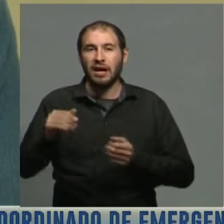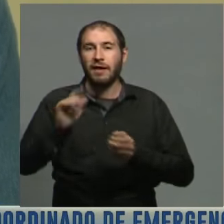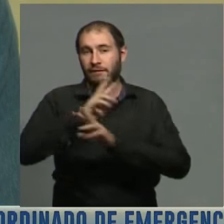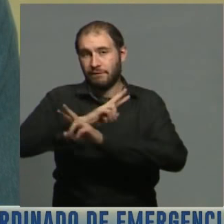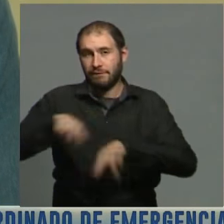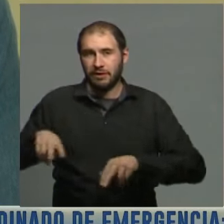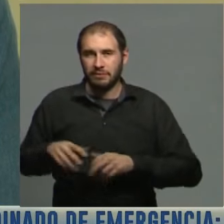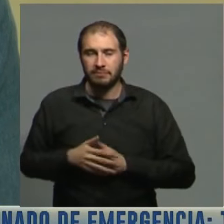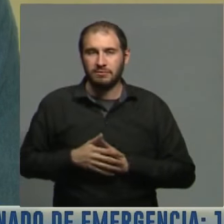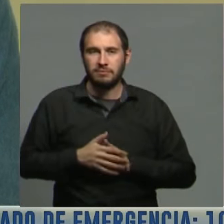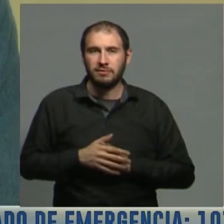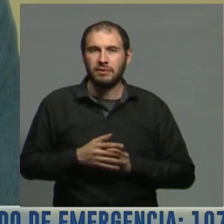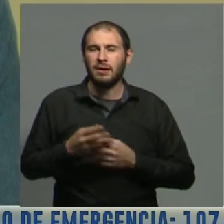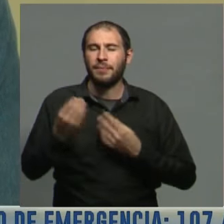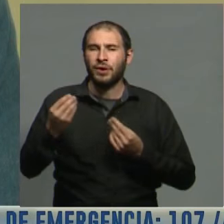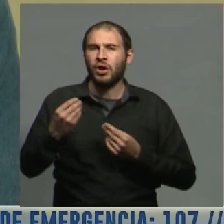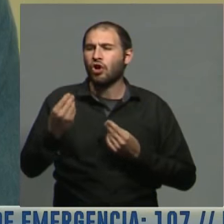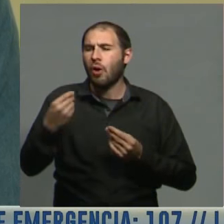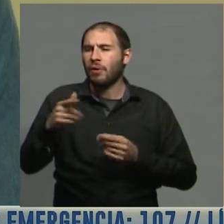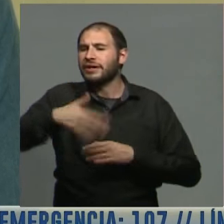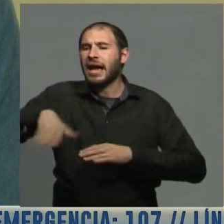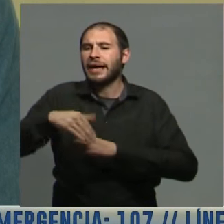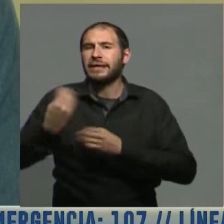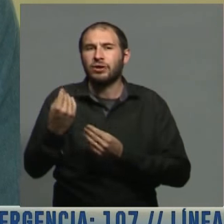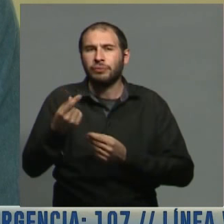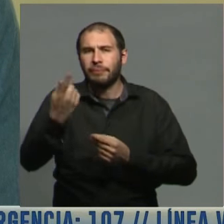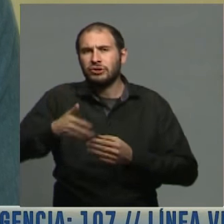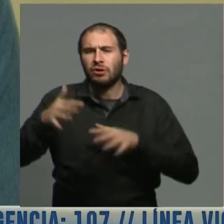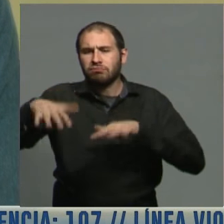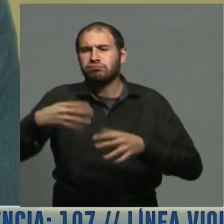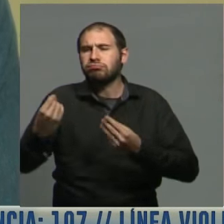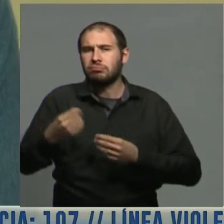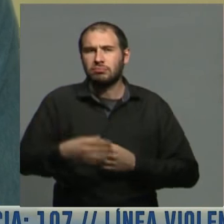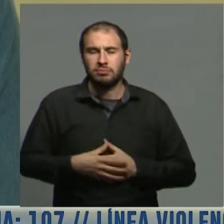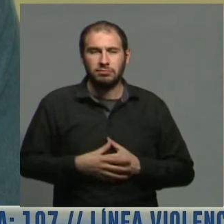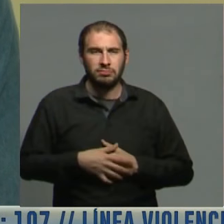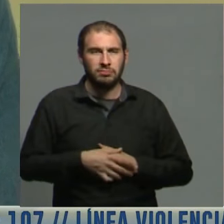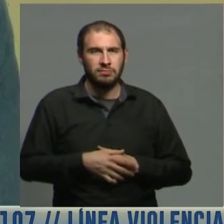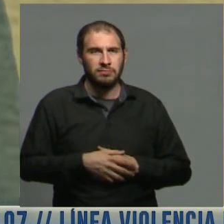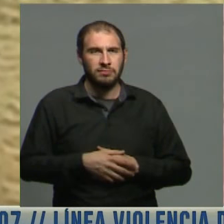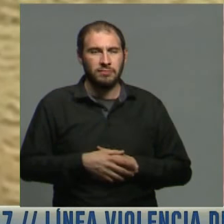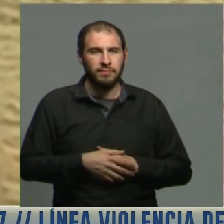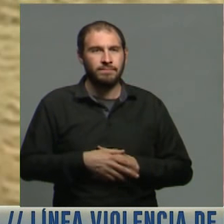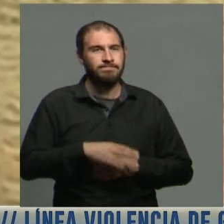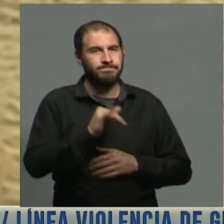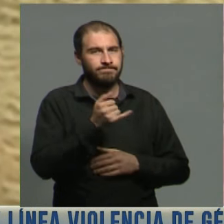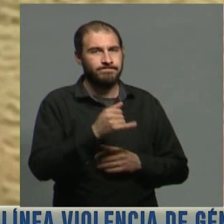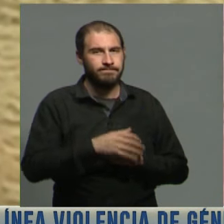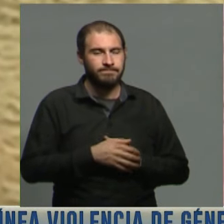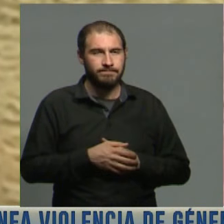cese, ¿cómo se vivió en las calles? ¿La gente se manifestó? Sí, como en la gran